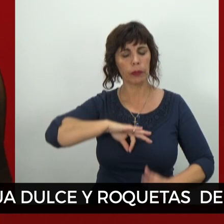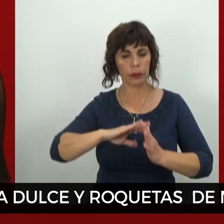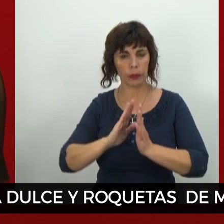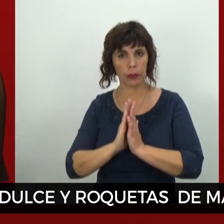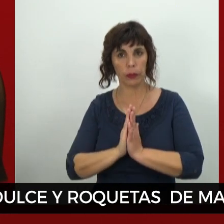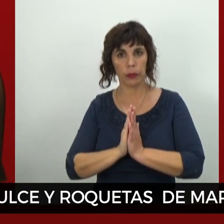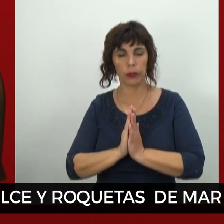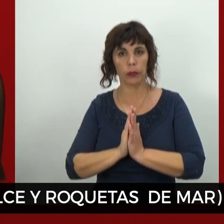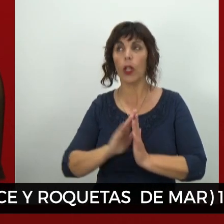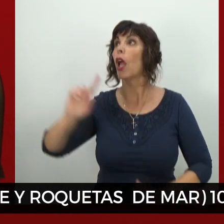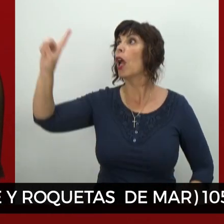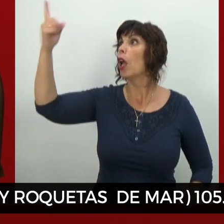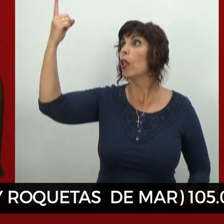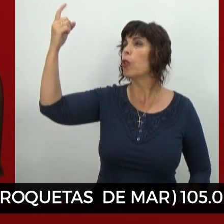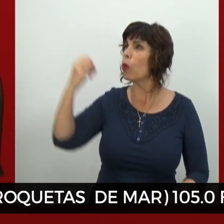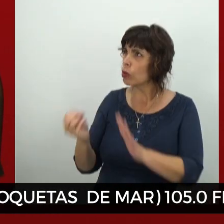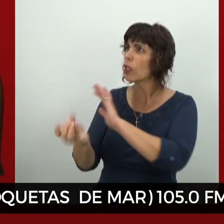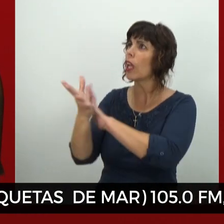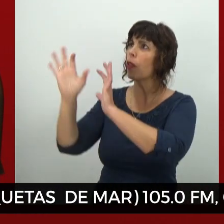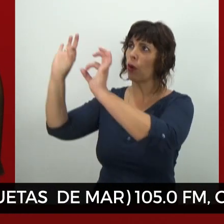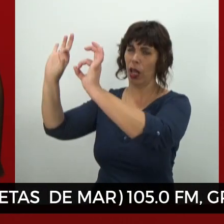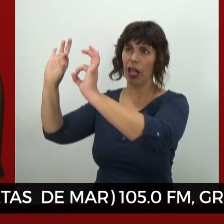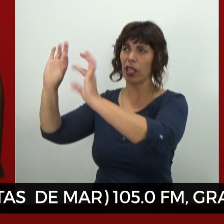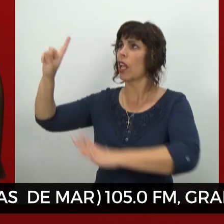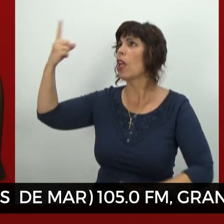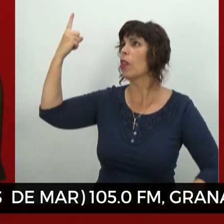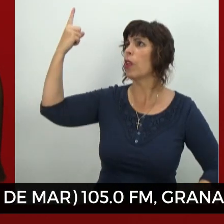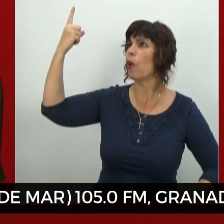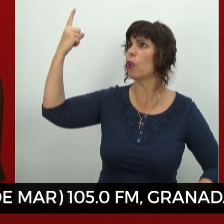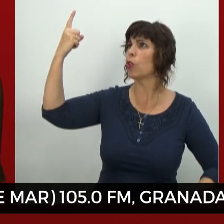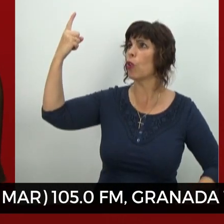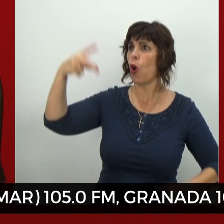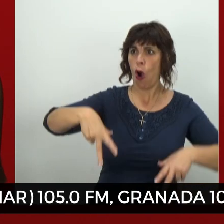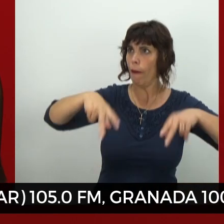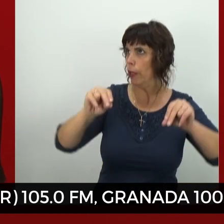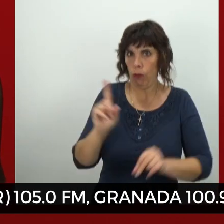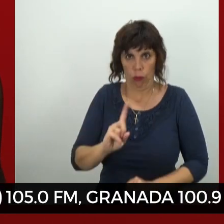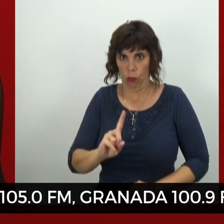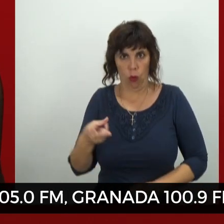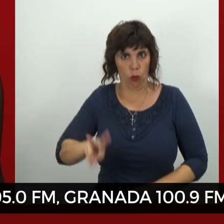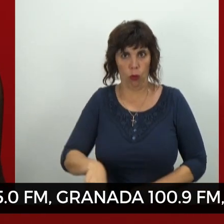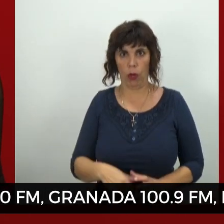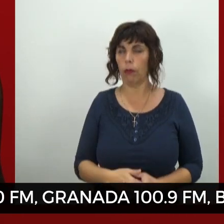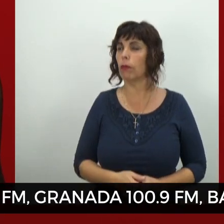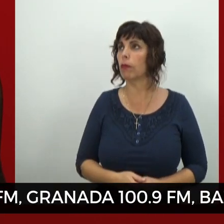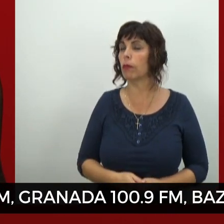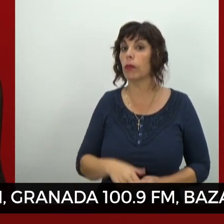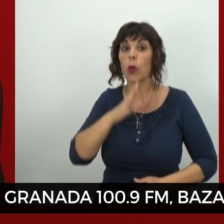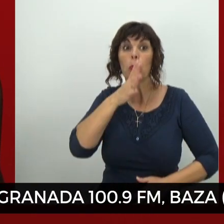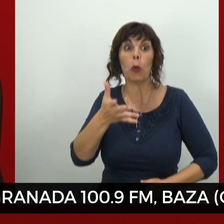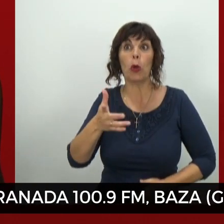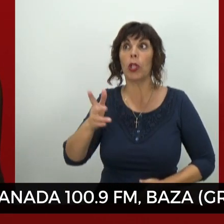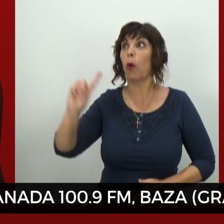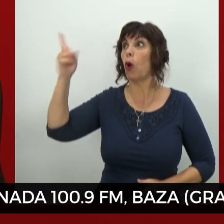Sabiendo que Dios el Creador, el Dios que no tiene fin, porque nunca tuvo